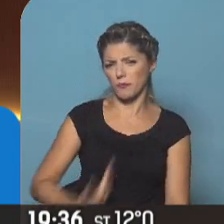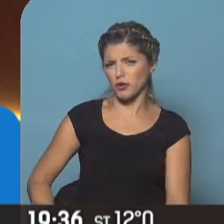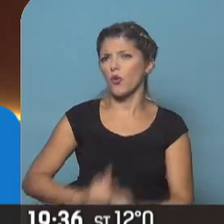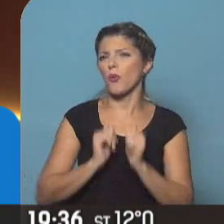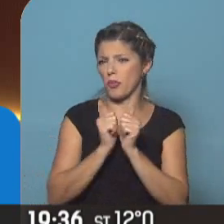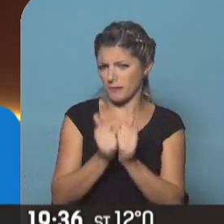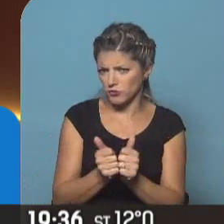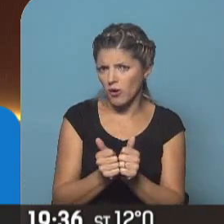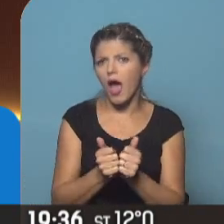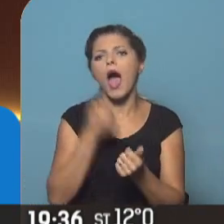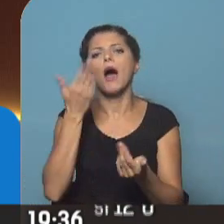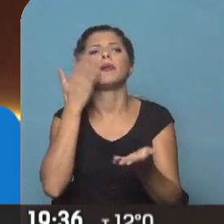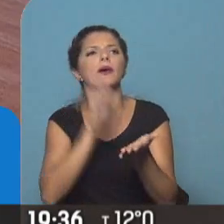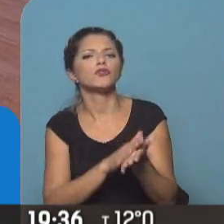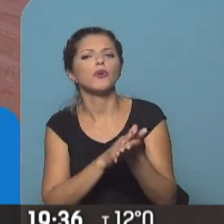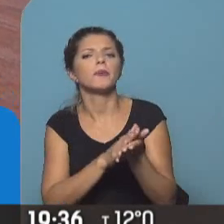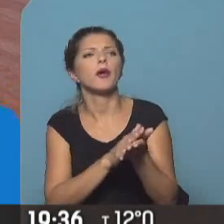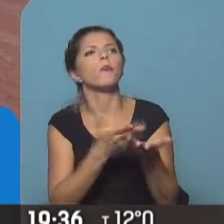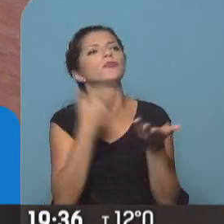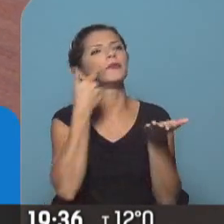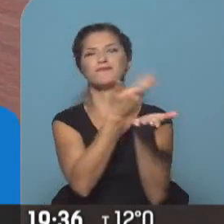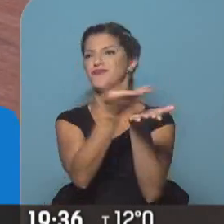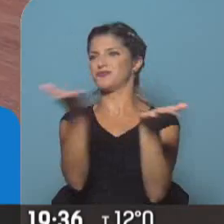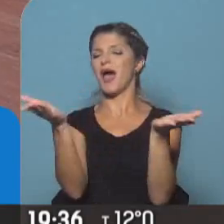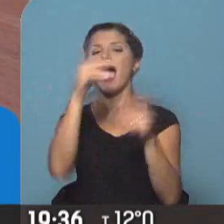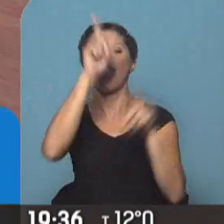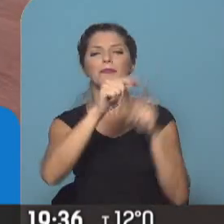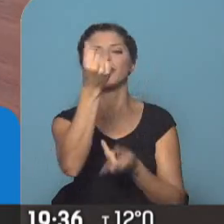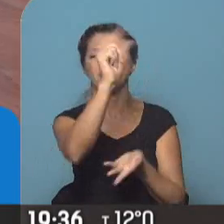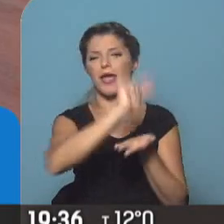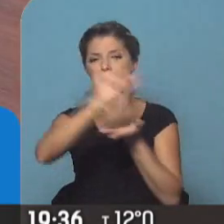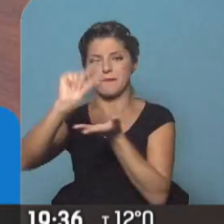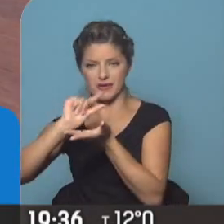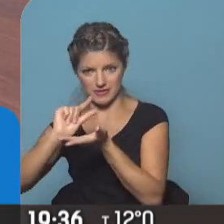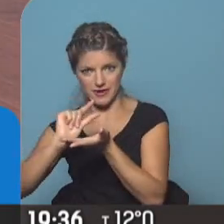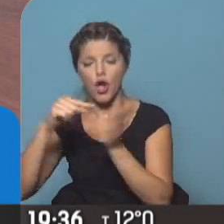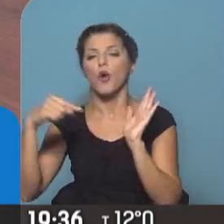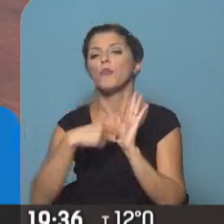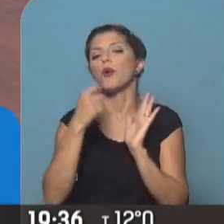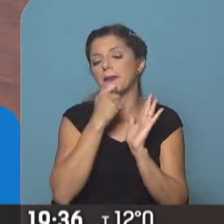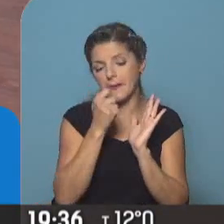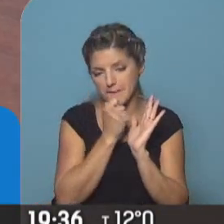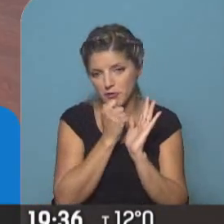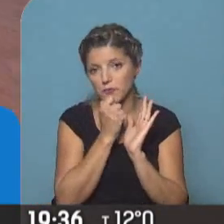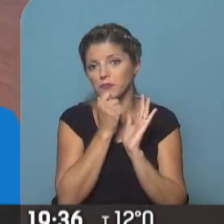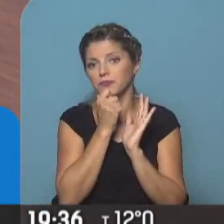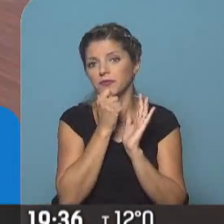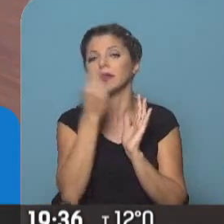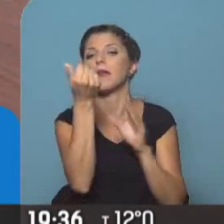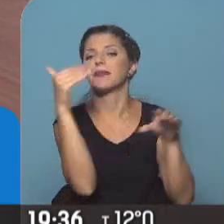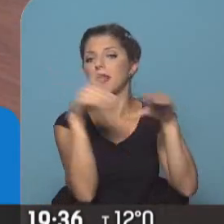señales a los inversores. Es decir, este gobierno es diferente. Por ejemplo, caída de las retenciones, ¿no?